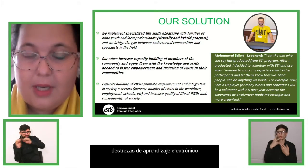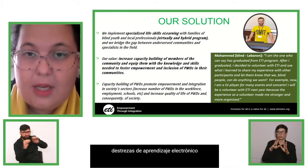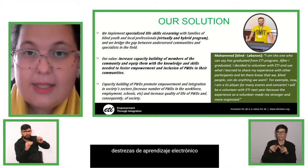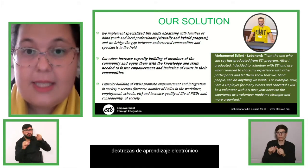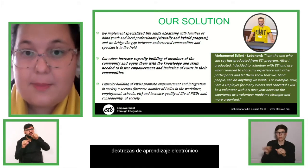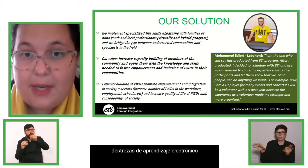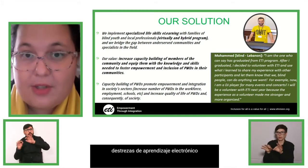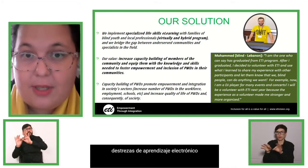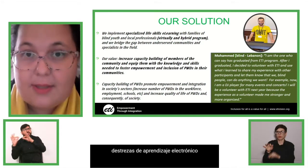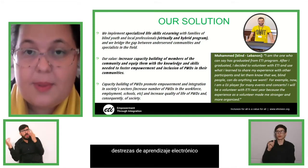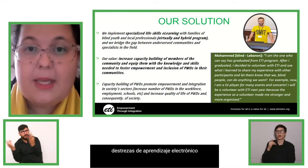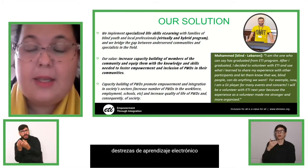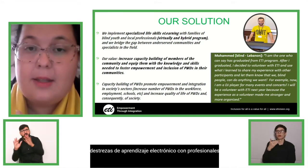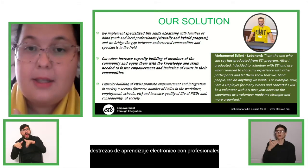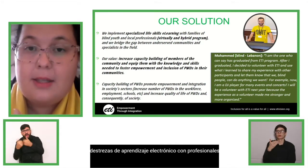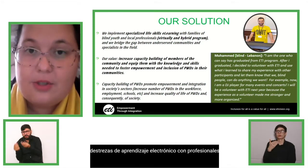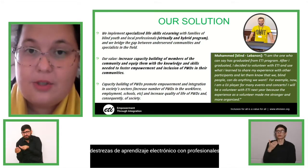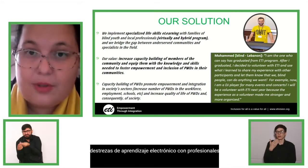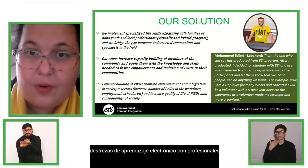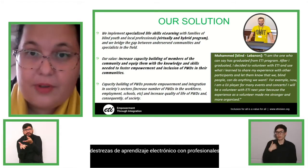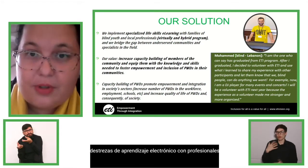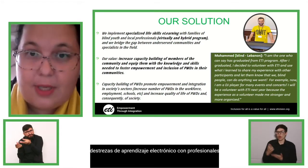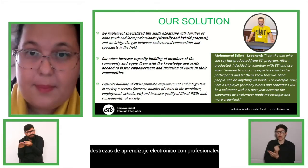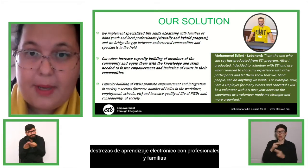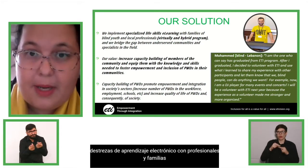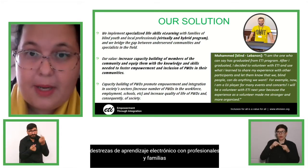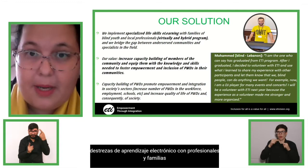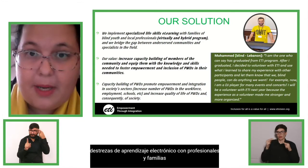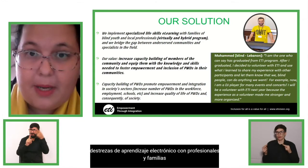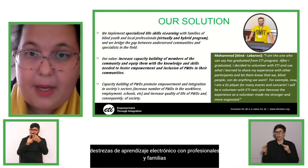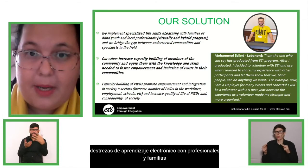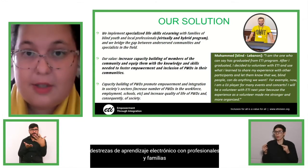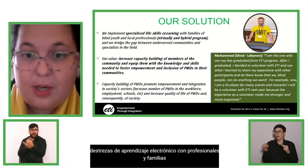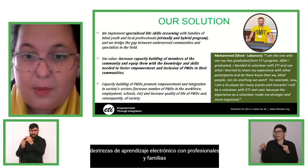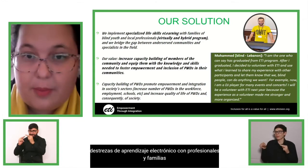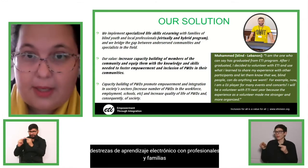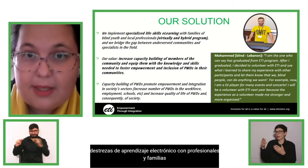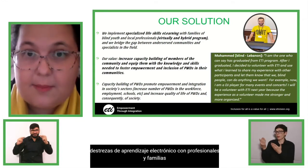puente entre las necesidades de las comunidades y sus especialidades. Por ejemplo,